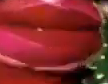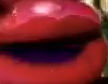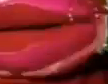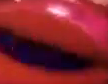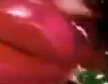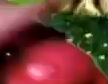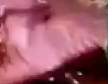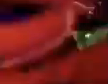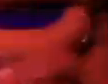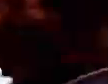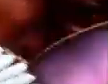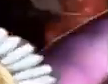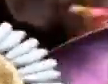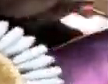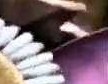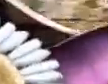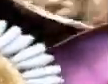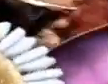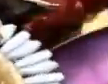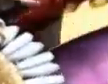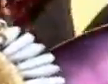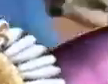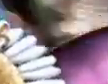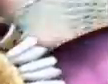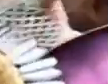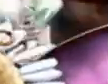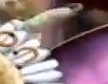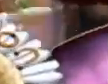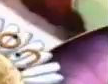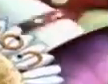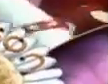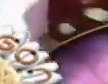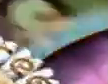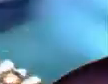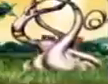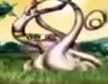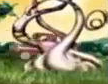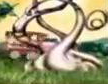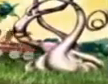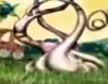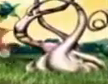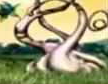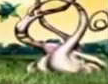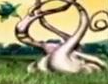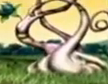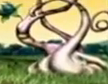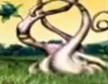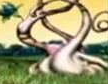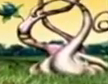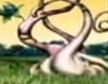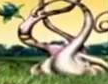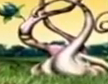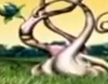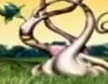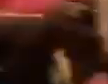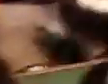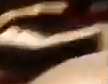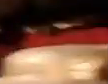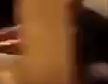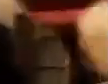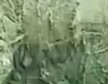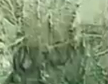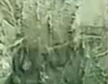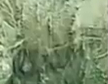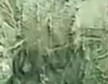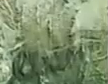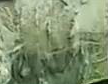siempre esté feliz. Ya llegó, el Cinco Días Sueño ya llegó. Para todos los pequeños ya está aquí. Para